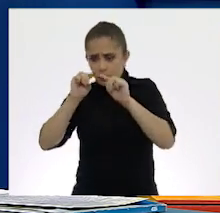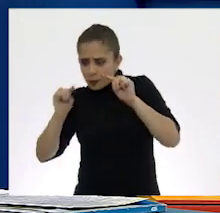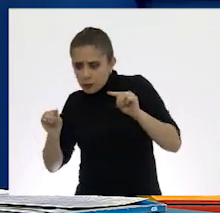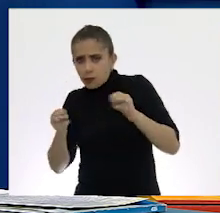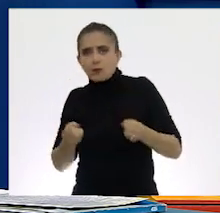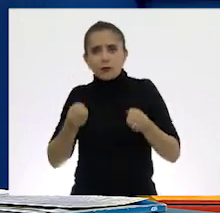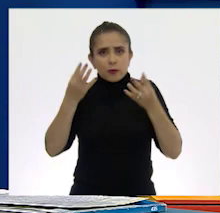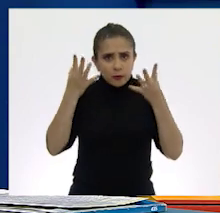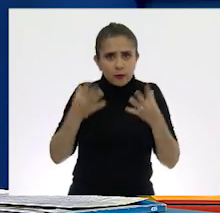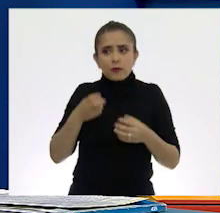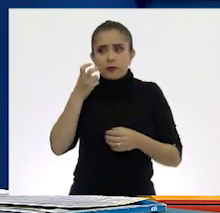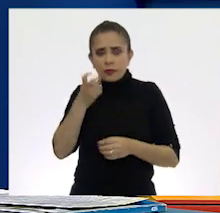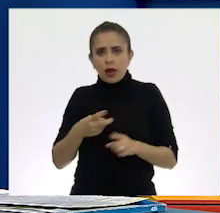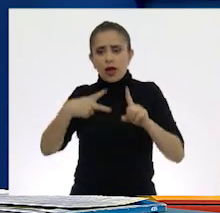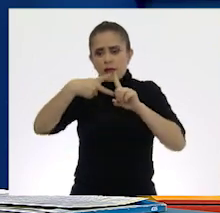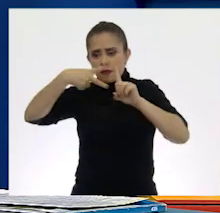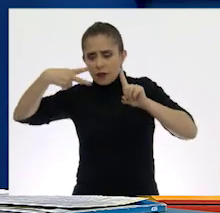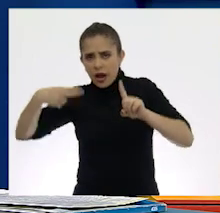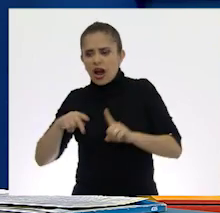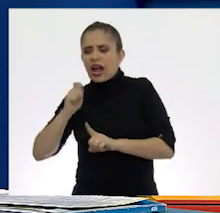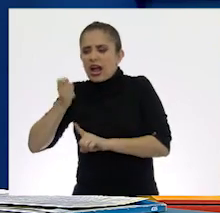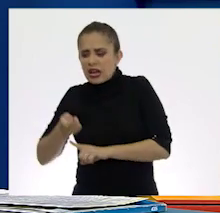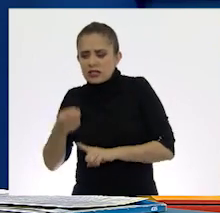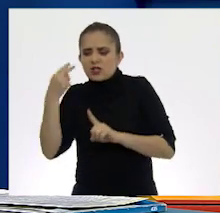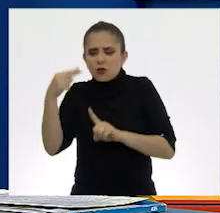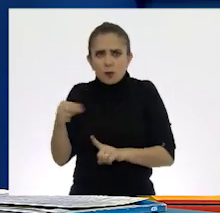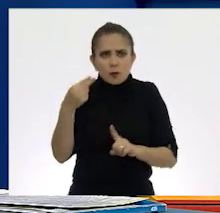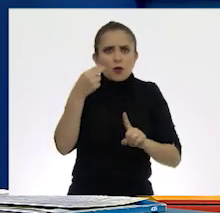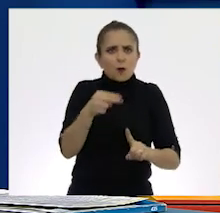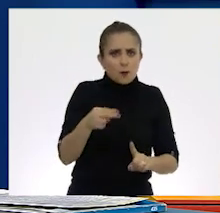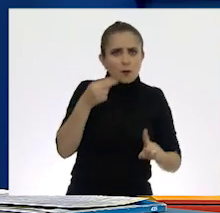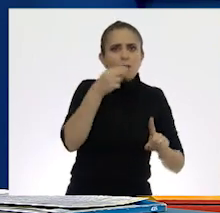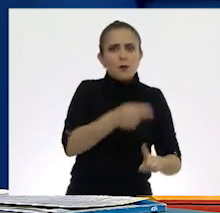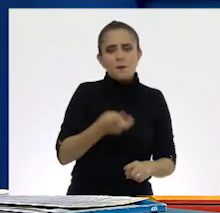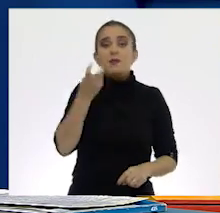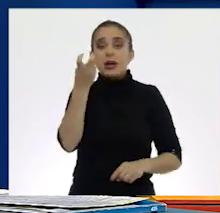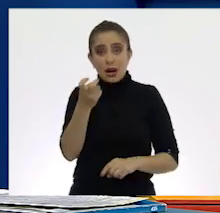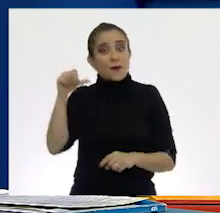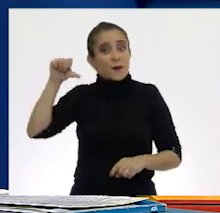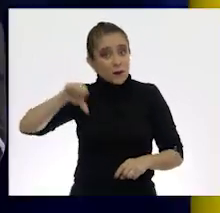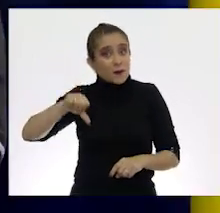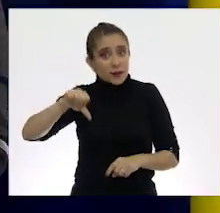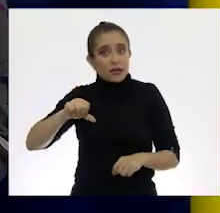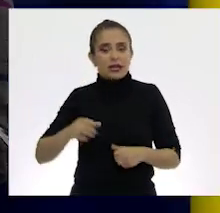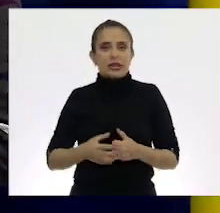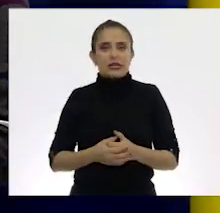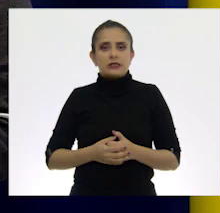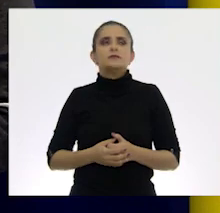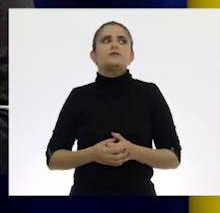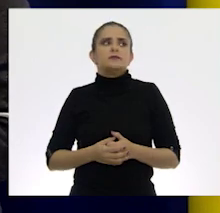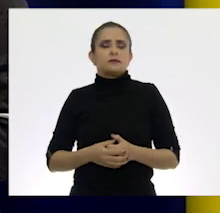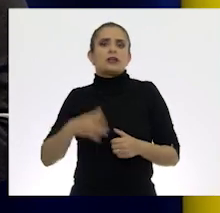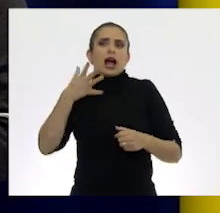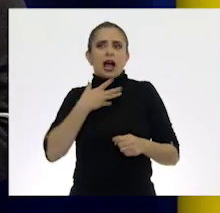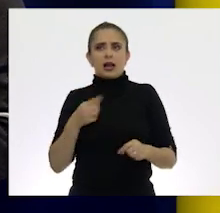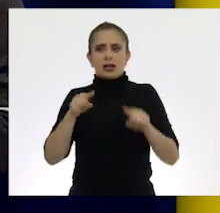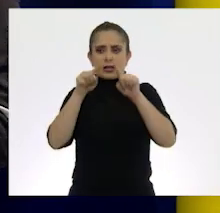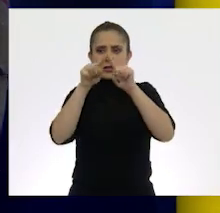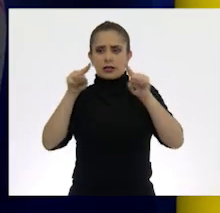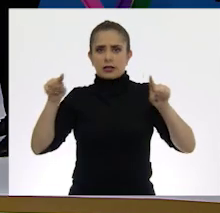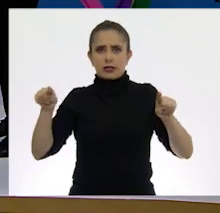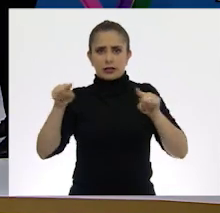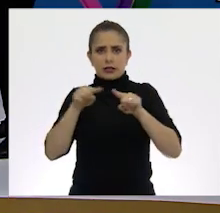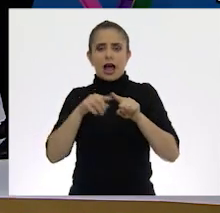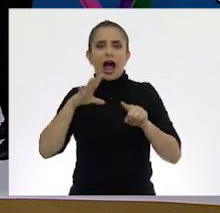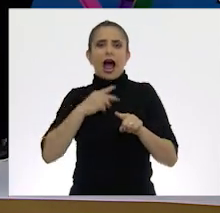que vamos a trabajar en cada uno de los trazos que hoy vamos a ver. Sí, porque identificamos un triángulo porque tiene tres lados. Muy bien. A partir